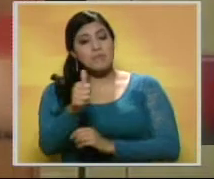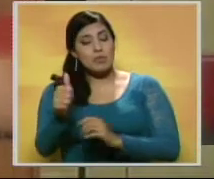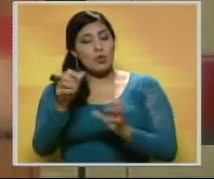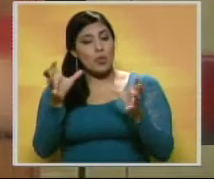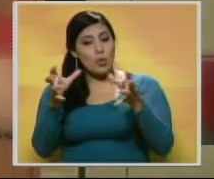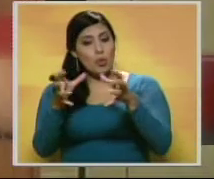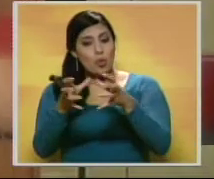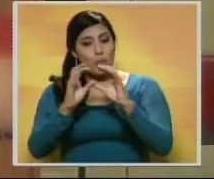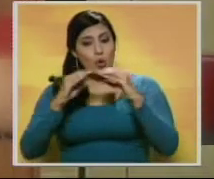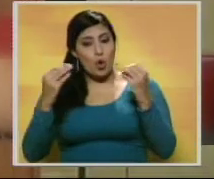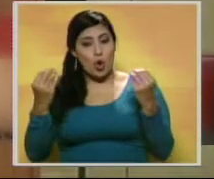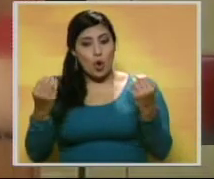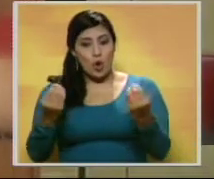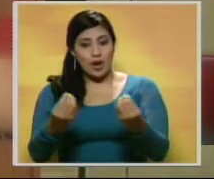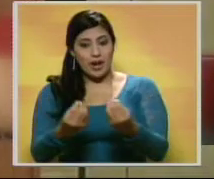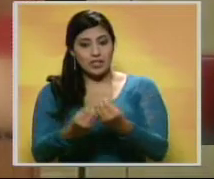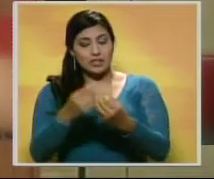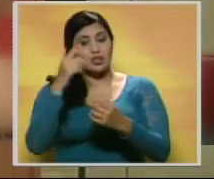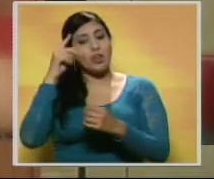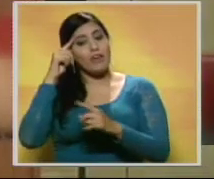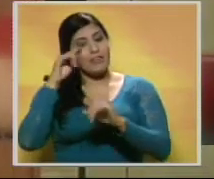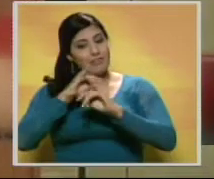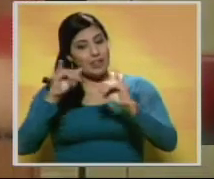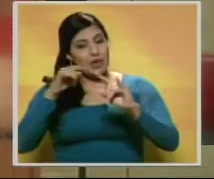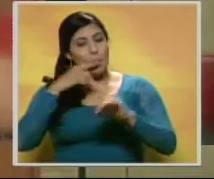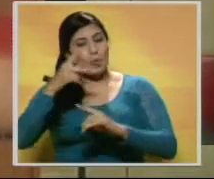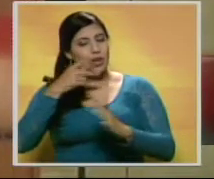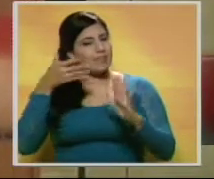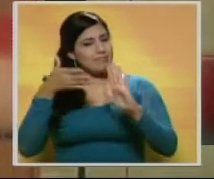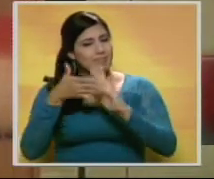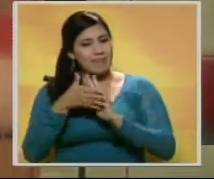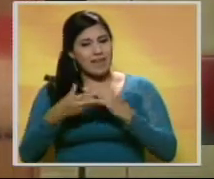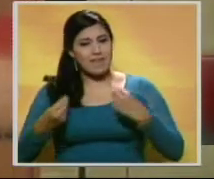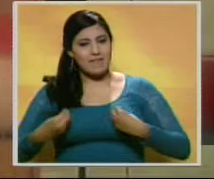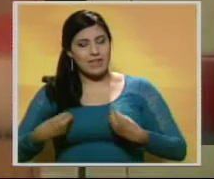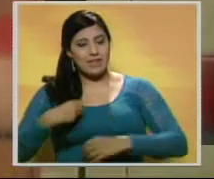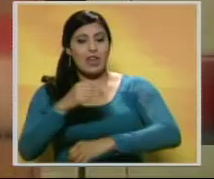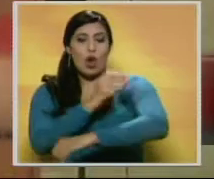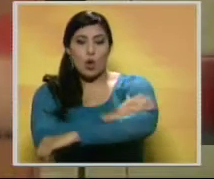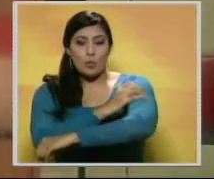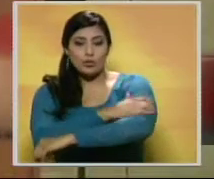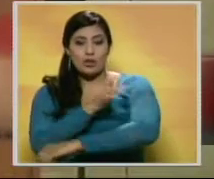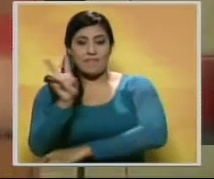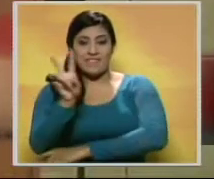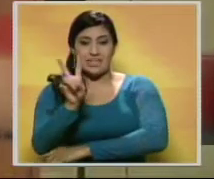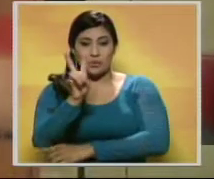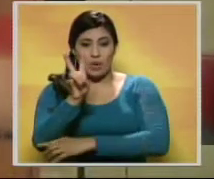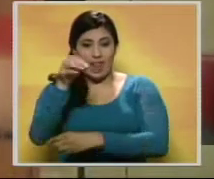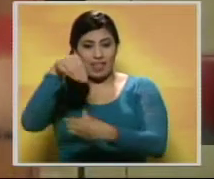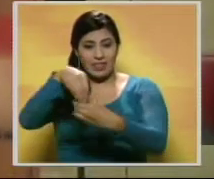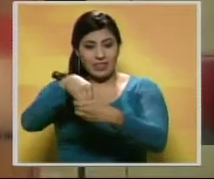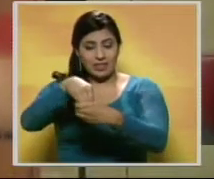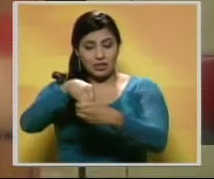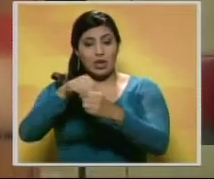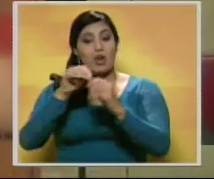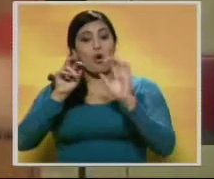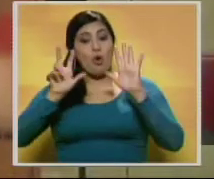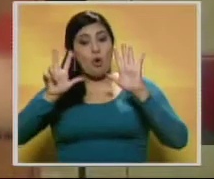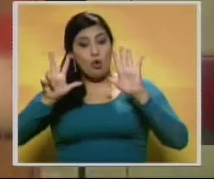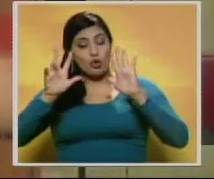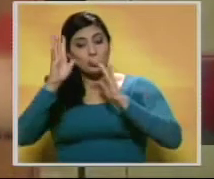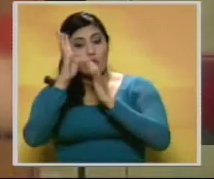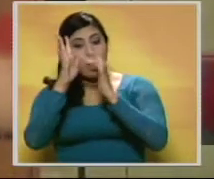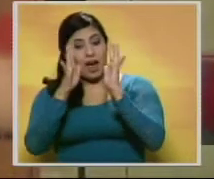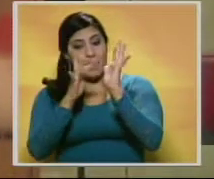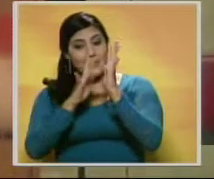las organizaciones con fines políticos que hacen vida en la oposición venezolana. Entre el 8 de abril y